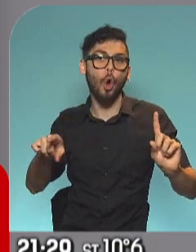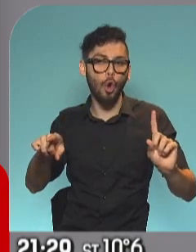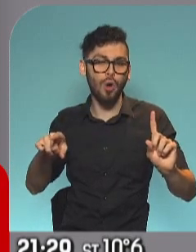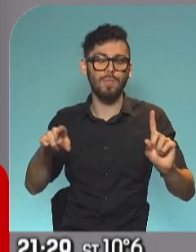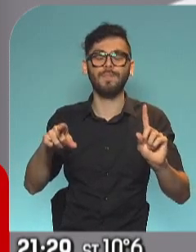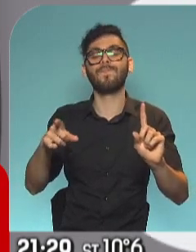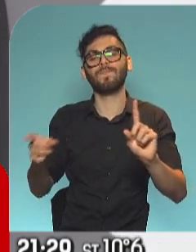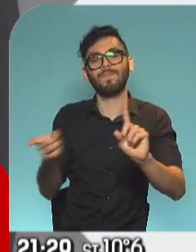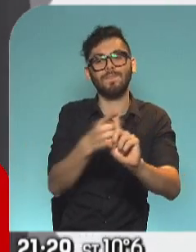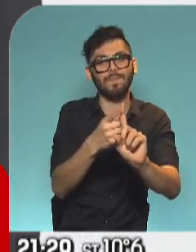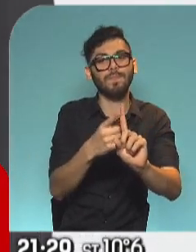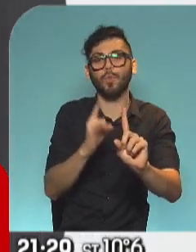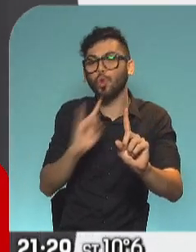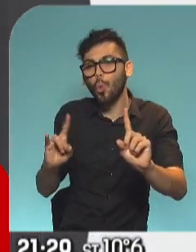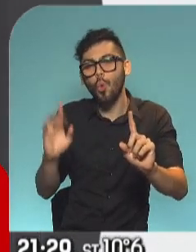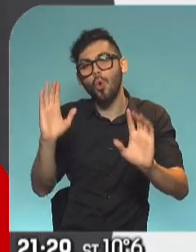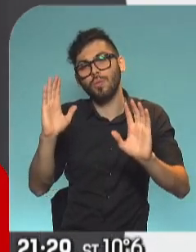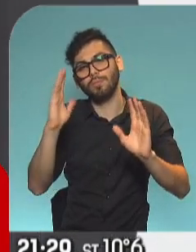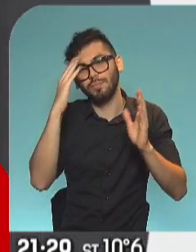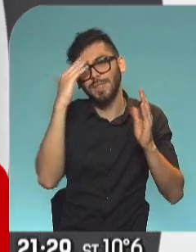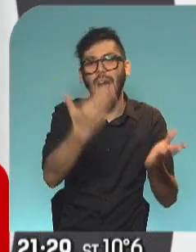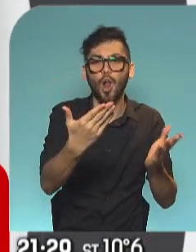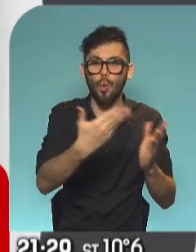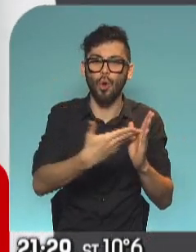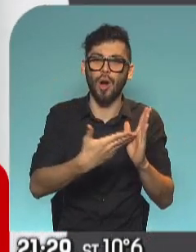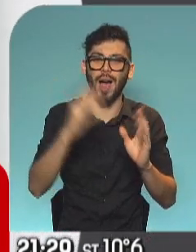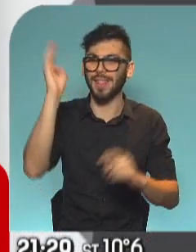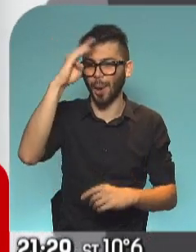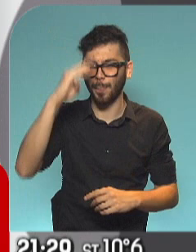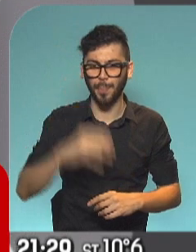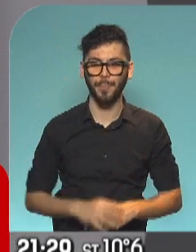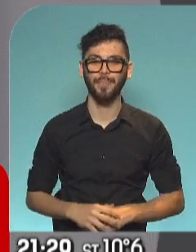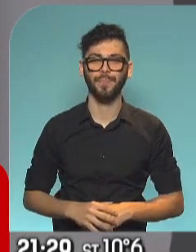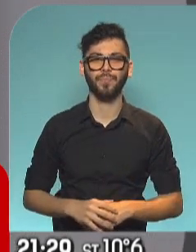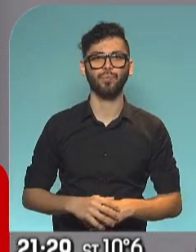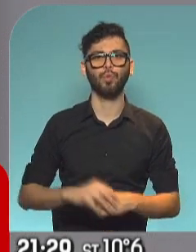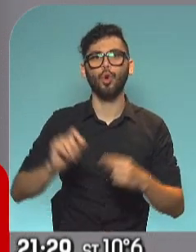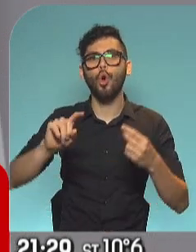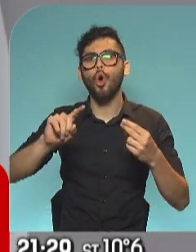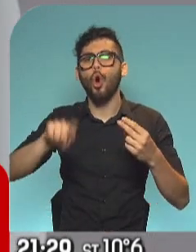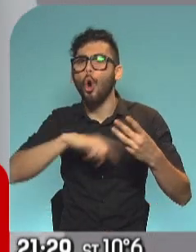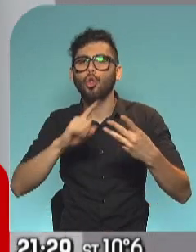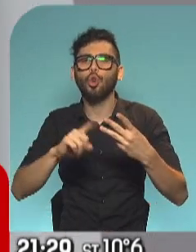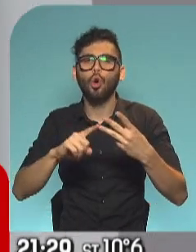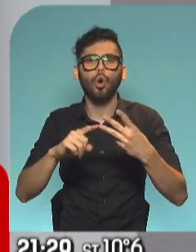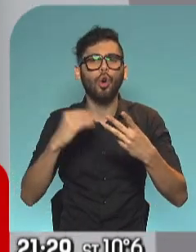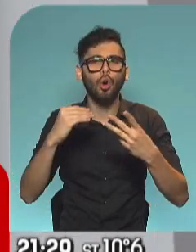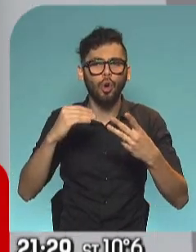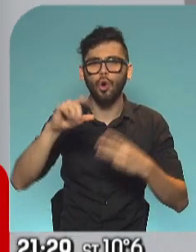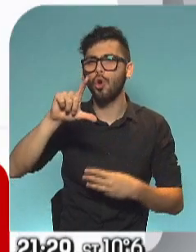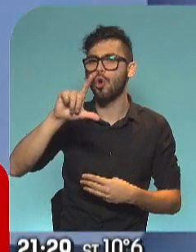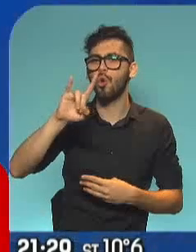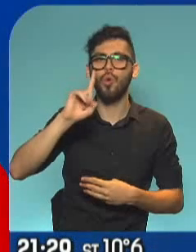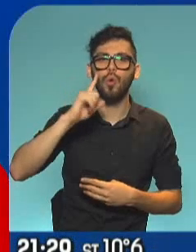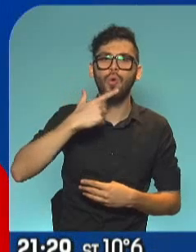o le encomendaron que él se haga cargo también de transmitir ese mensaje. Otro de los casos es el de Luis